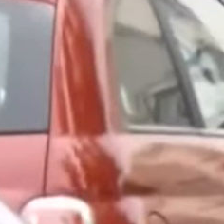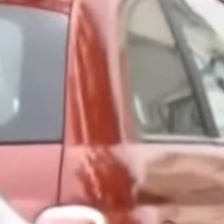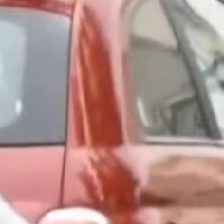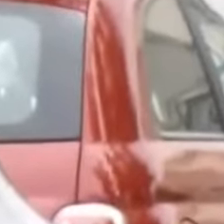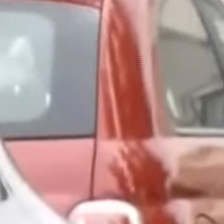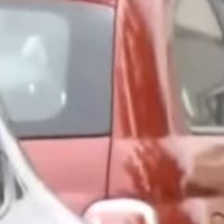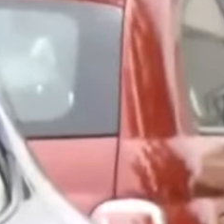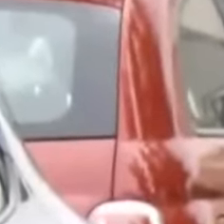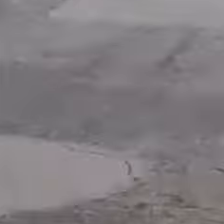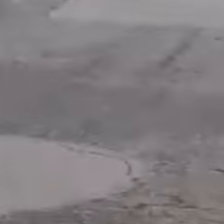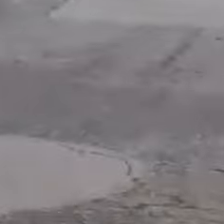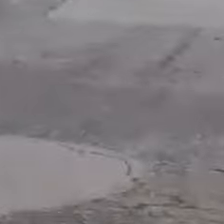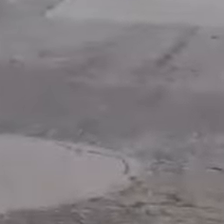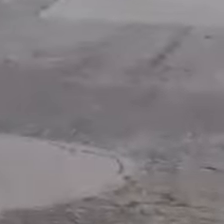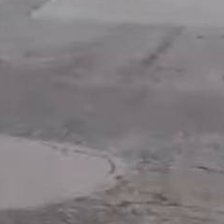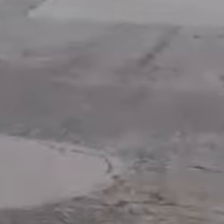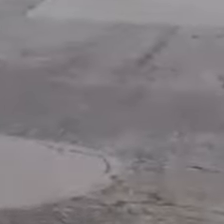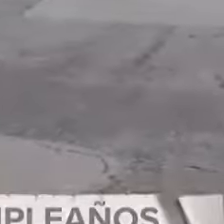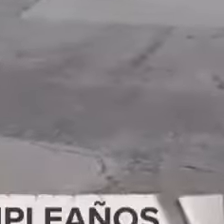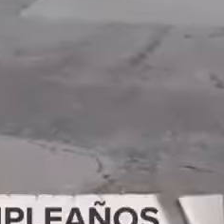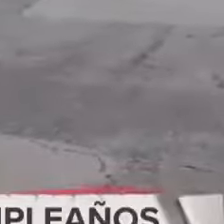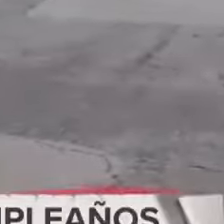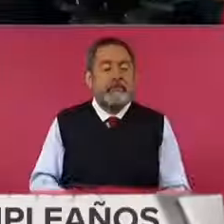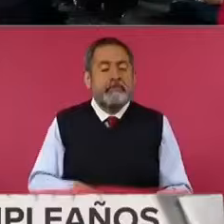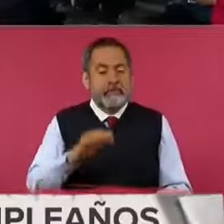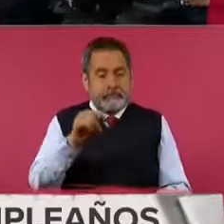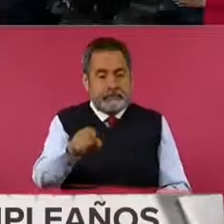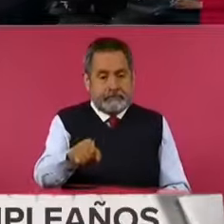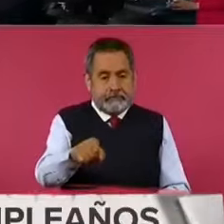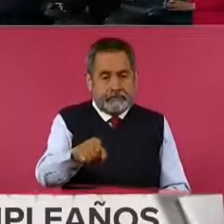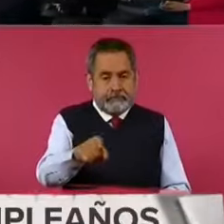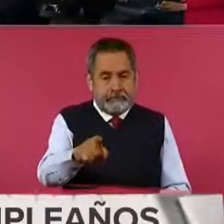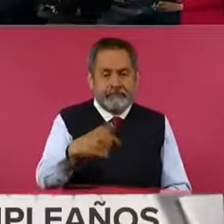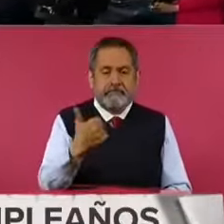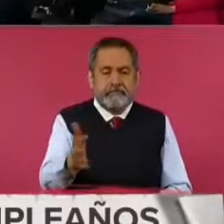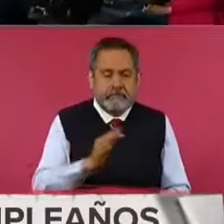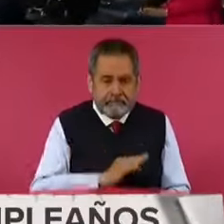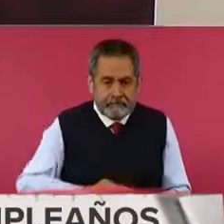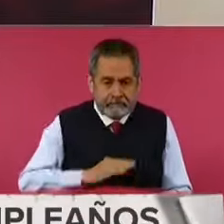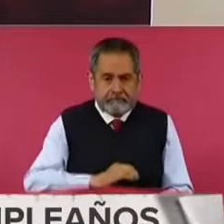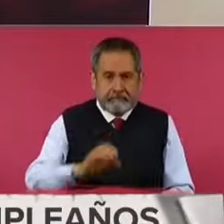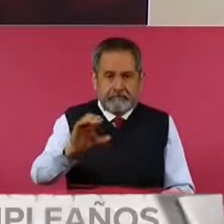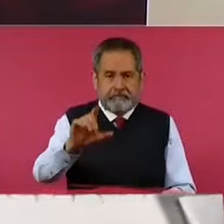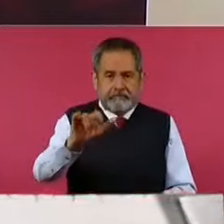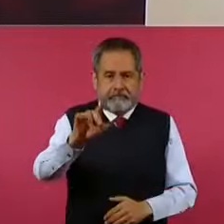regalarle un pastel. El presidente López Obrador también le envió sus mejores deseos en la mañanera.